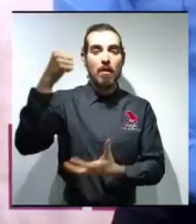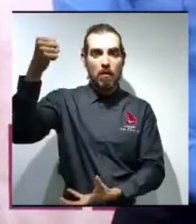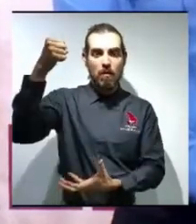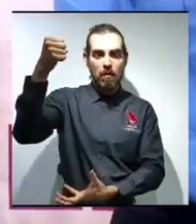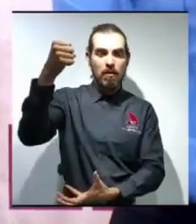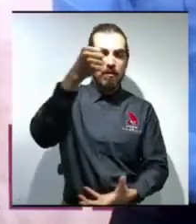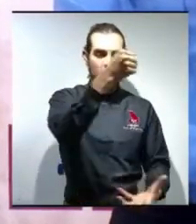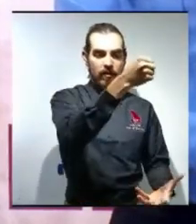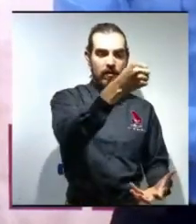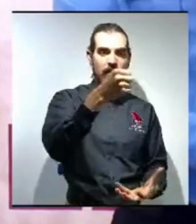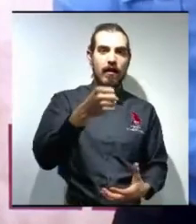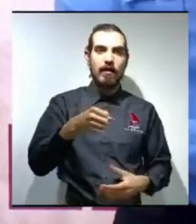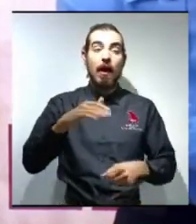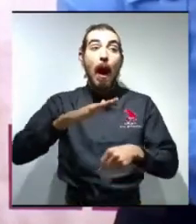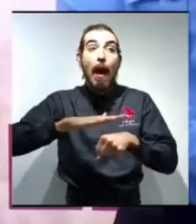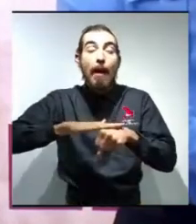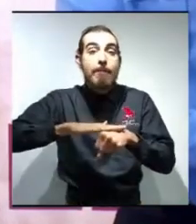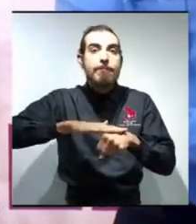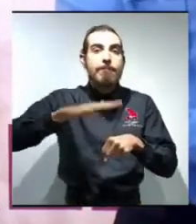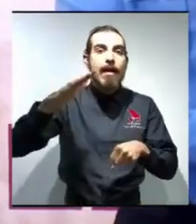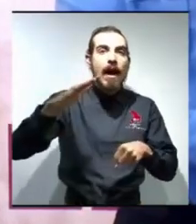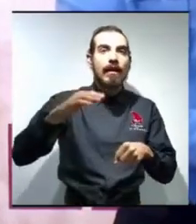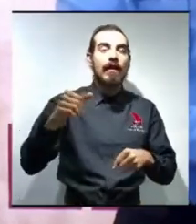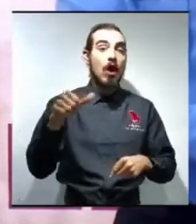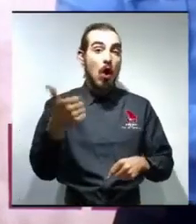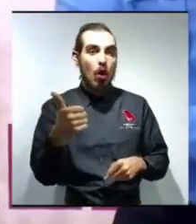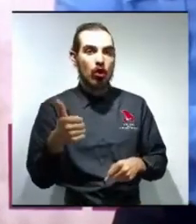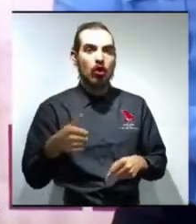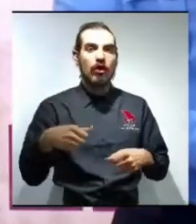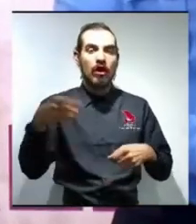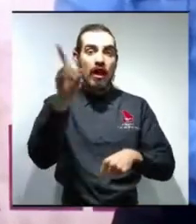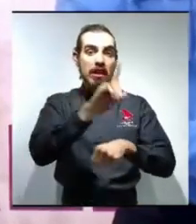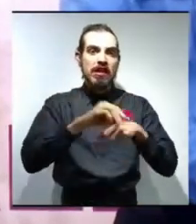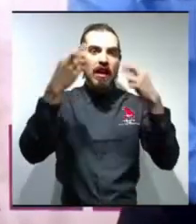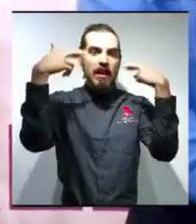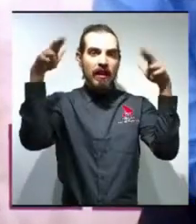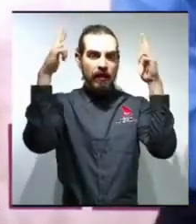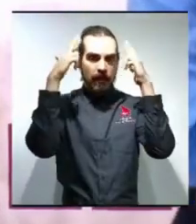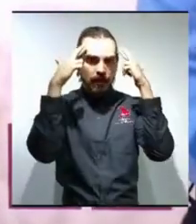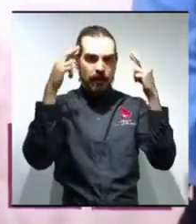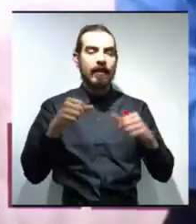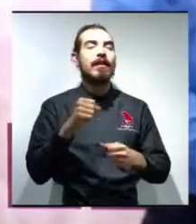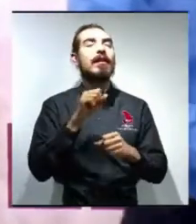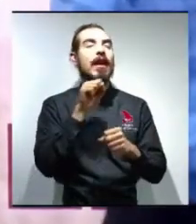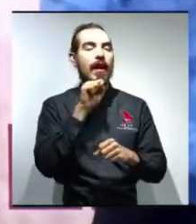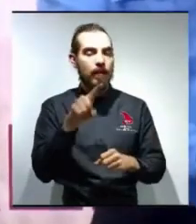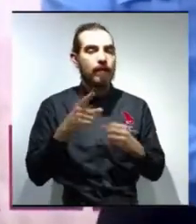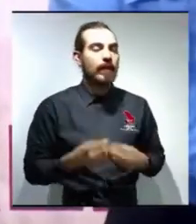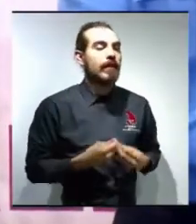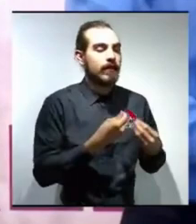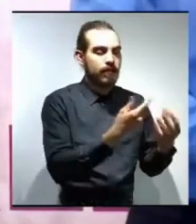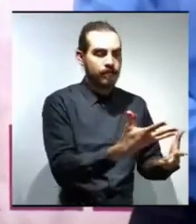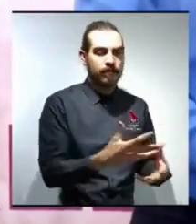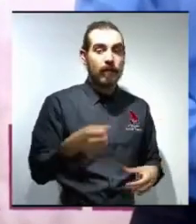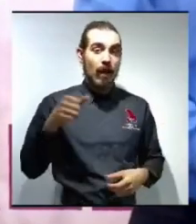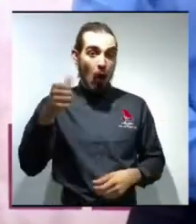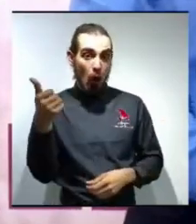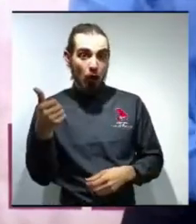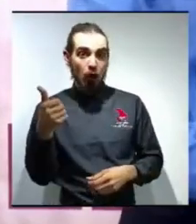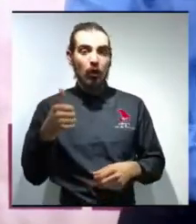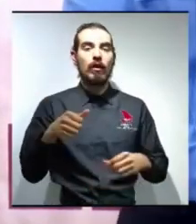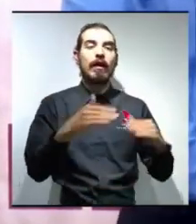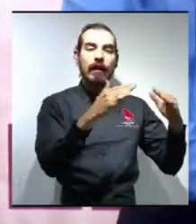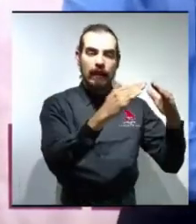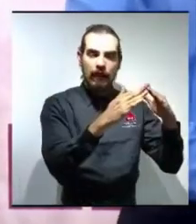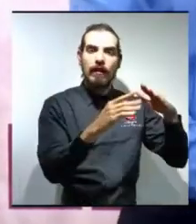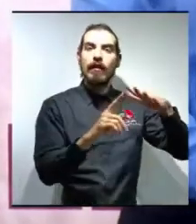que se repartieron después en el Día de Reyes y los que estuvimos donando nosotros a los refugios que tenemos aquí